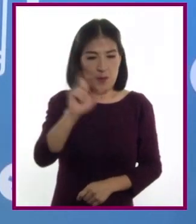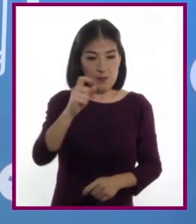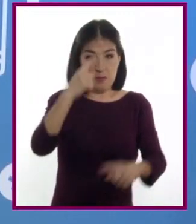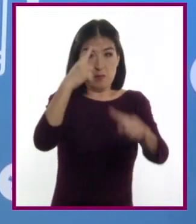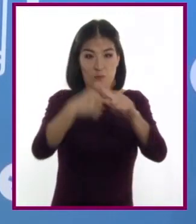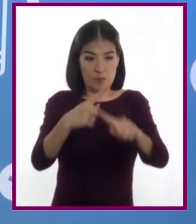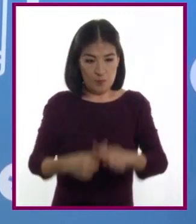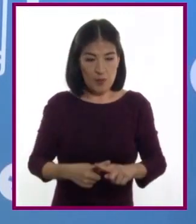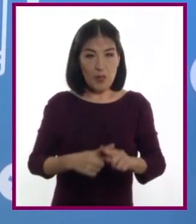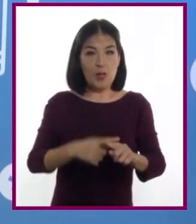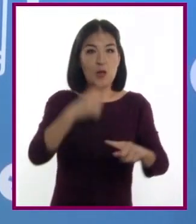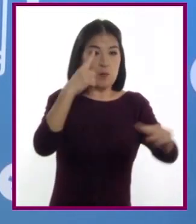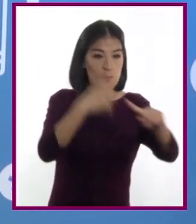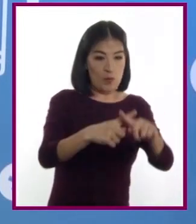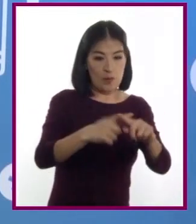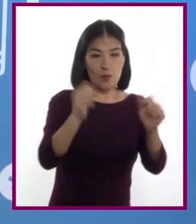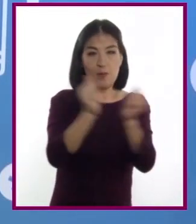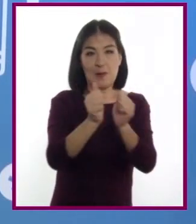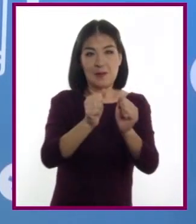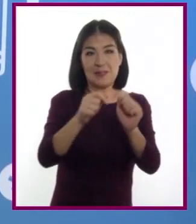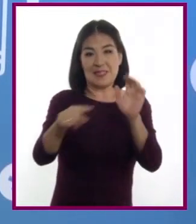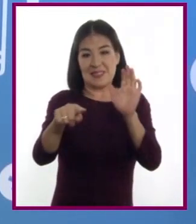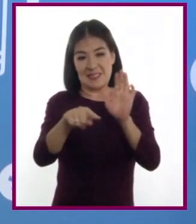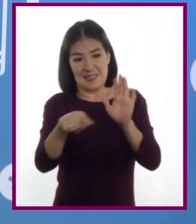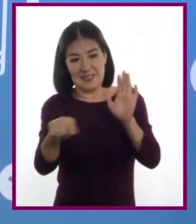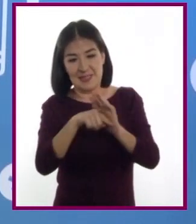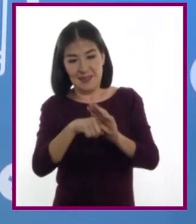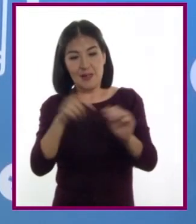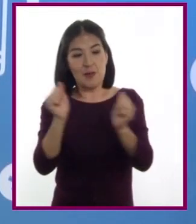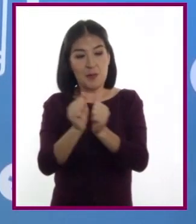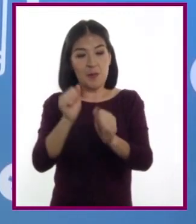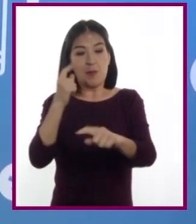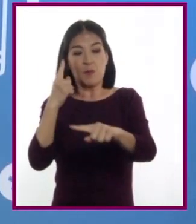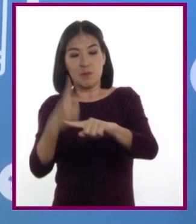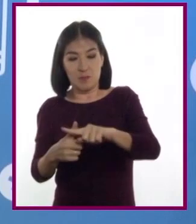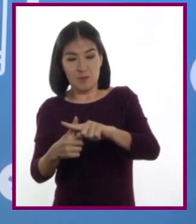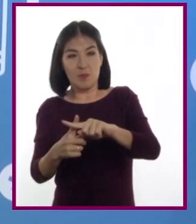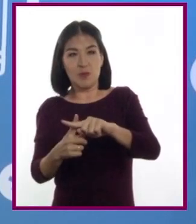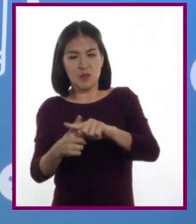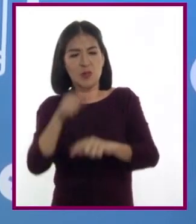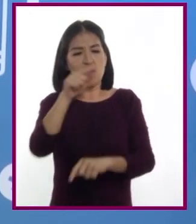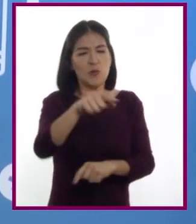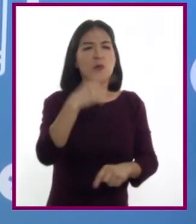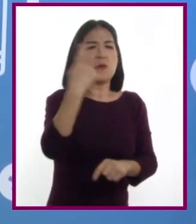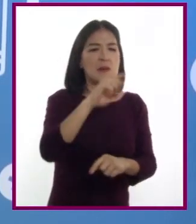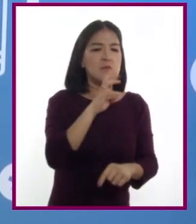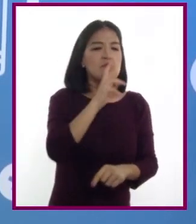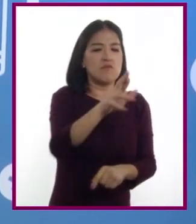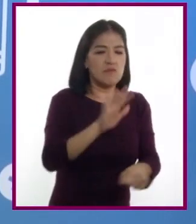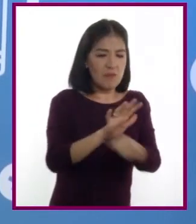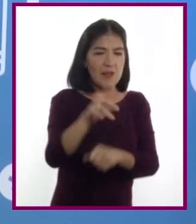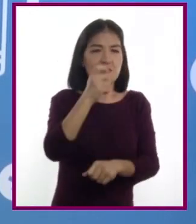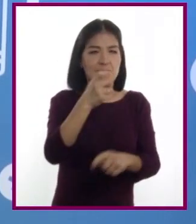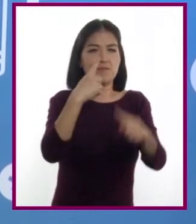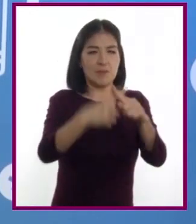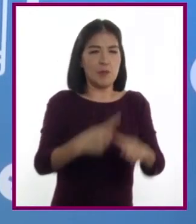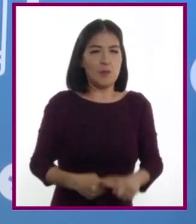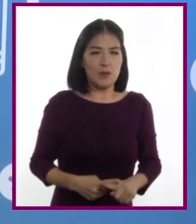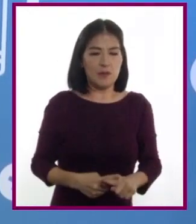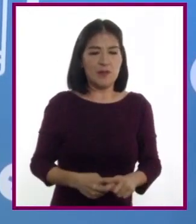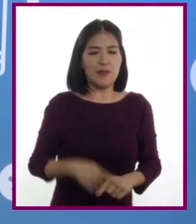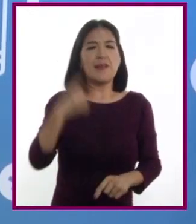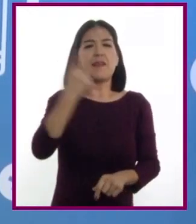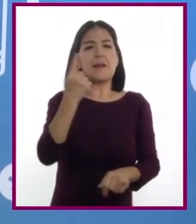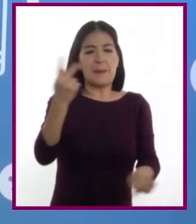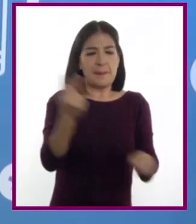un número negativo por un número positivo? ¿Qué tipo de número tendrá el resultado de estas multiplicaciones? ¿Qué